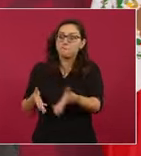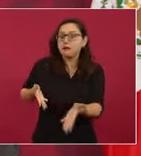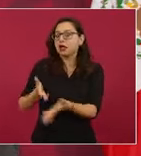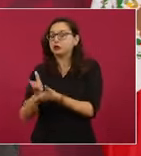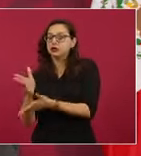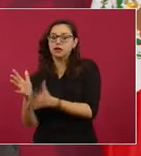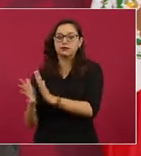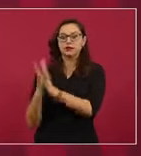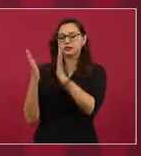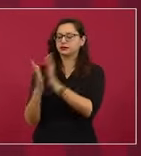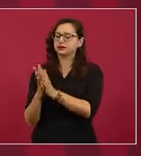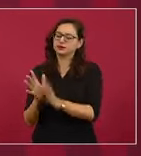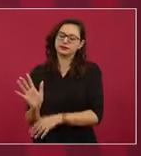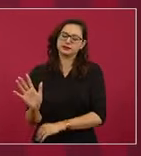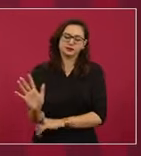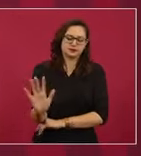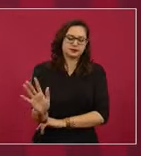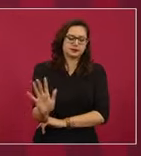es